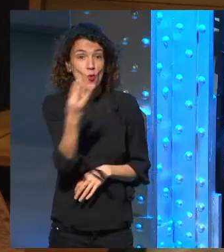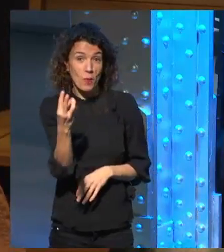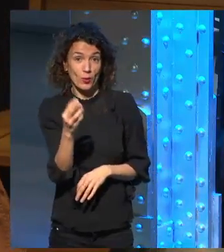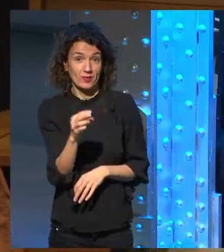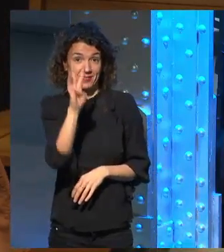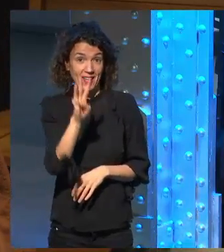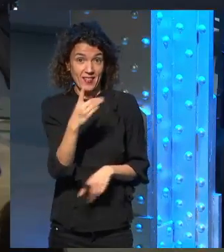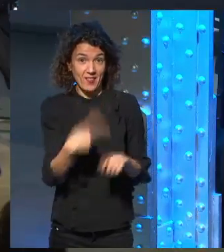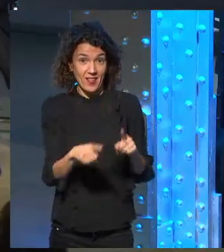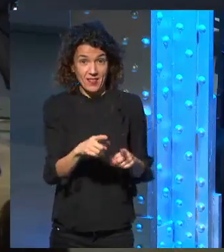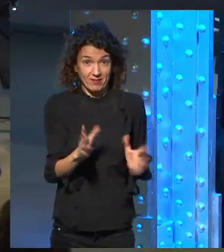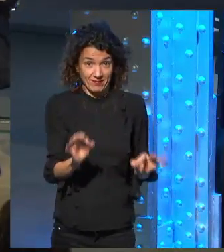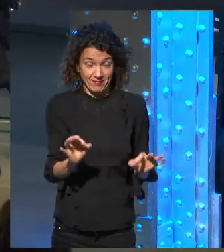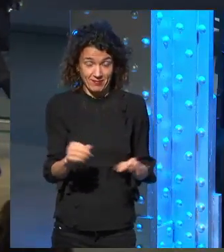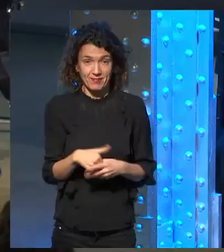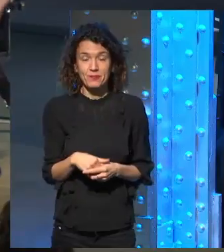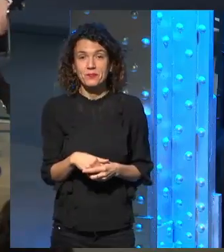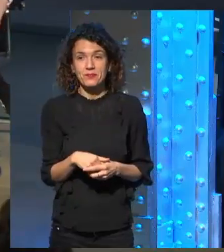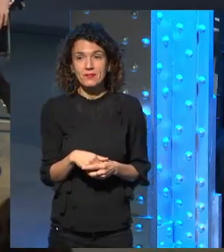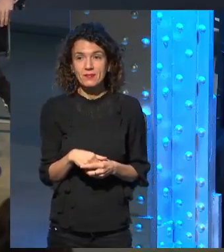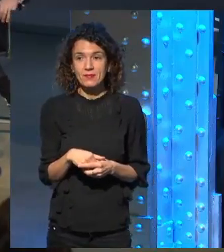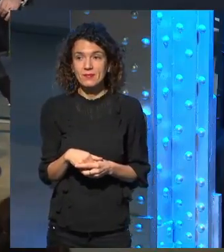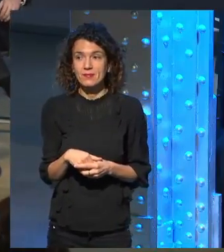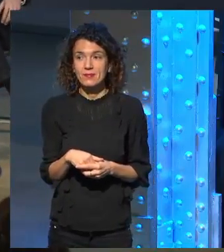número. El 3.